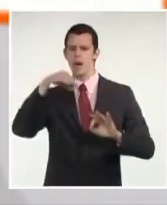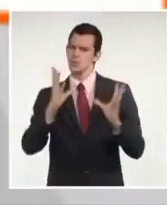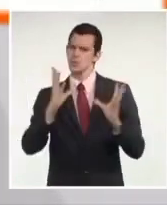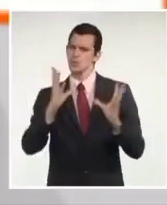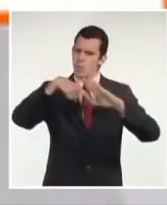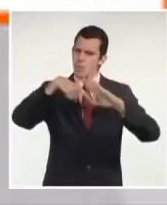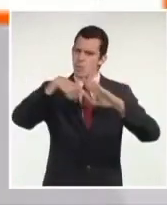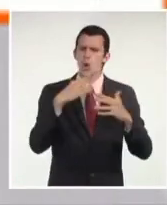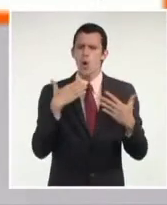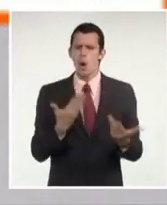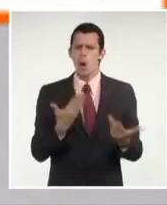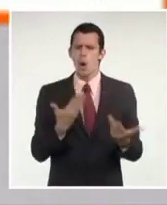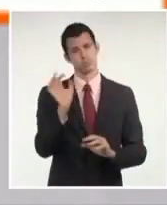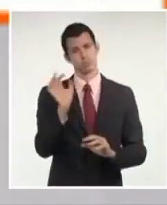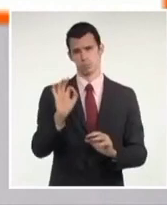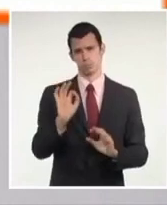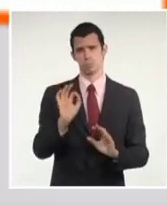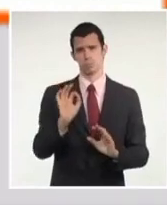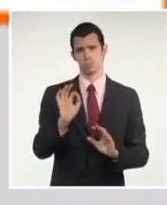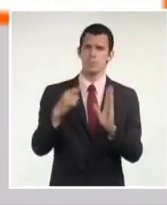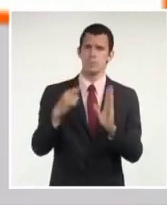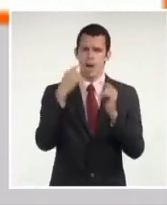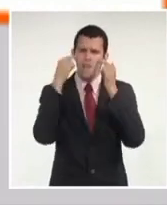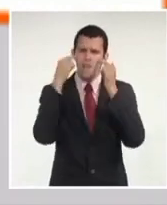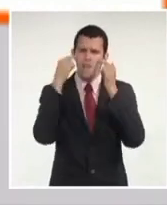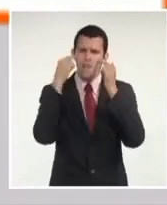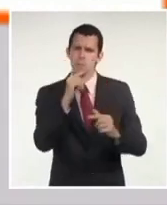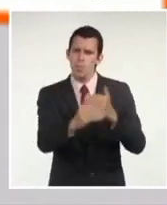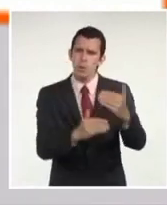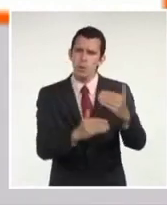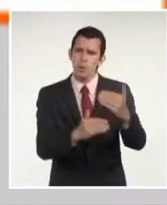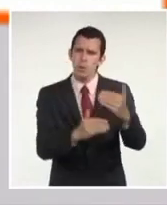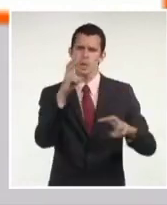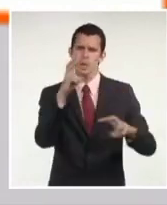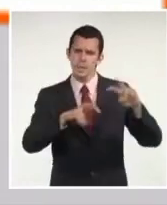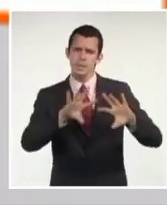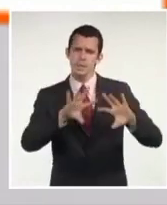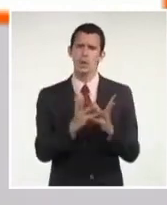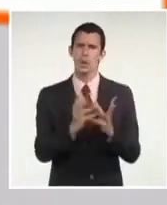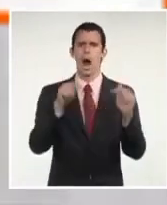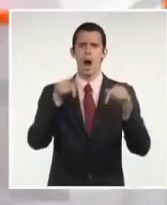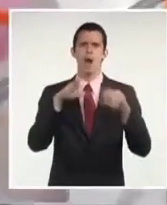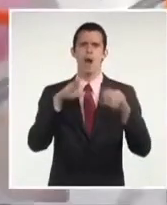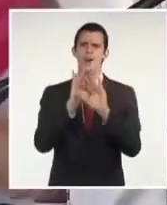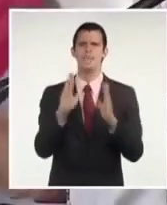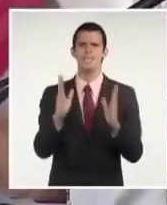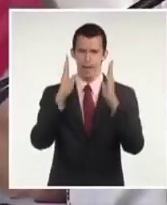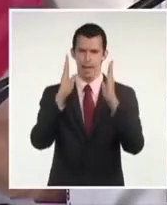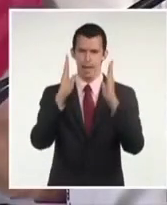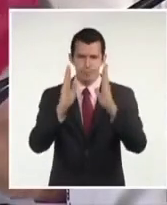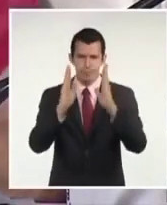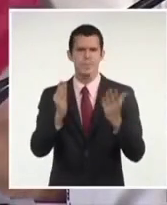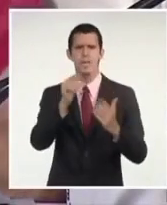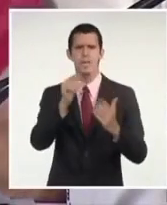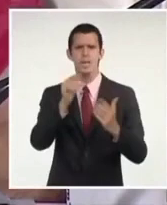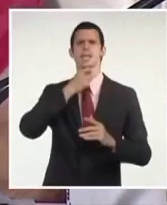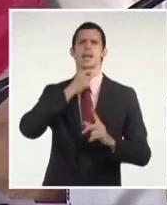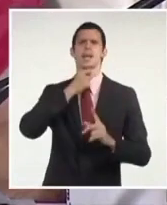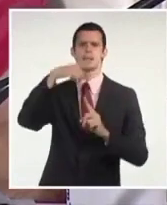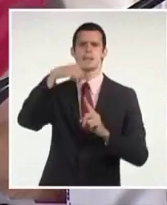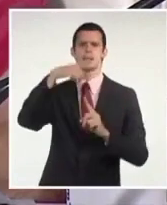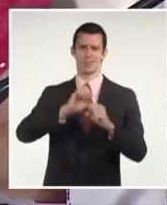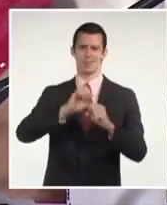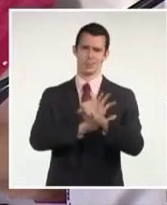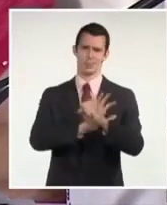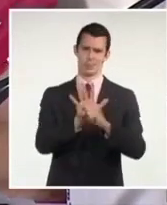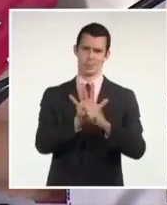dicho. Entonces vamos a hablar de la variante Delta, que es la considerada hoy como de preocupación. En la imagen que se ve